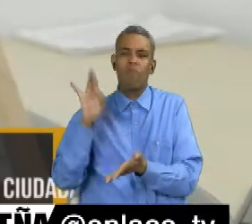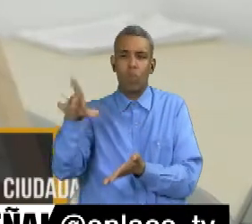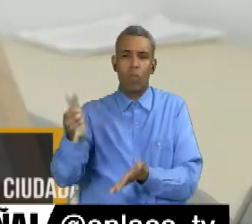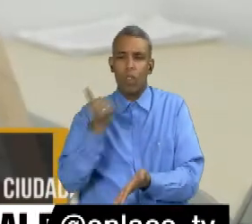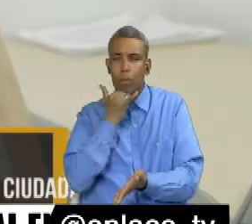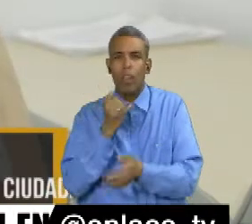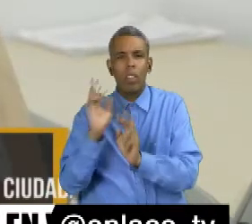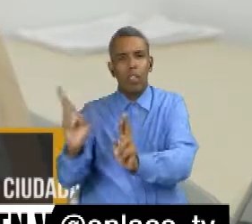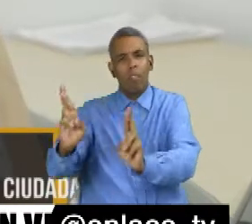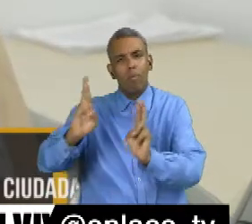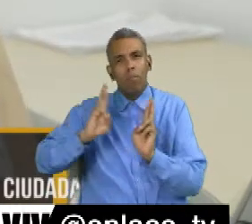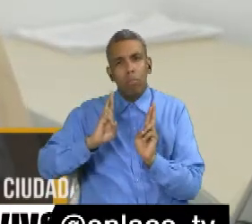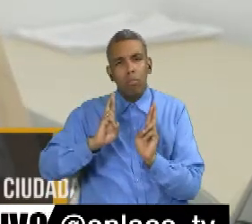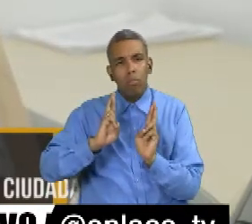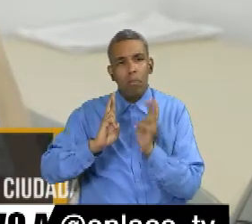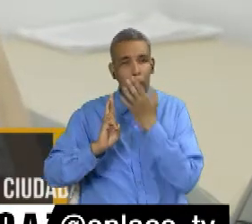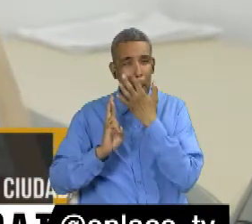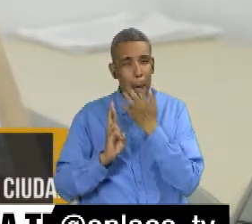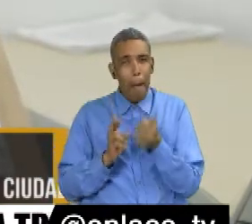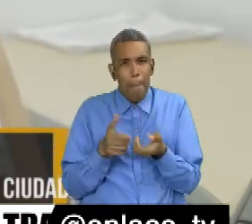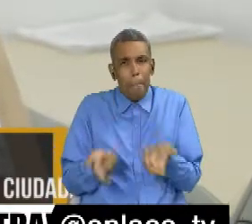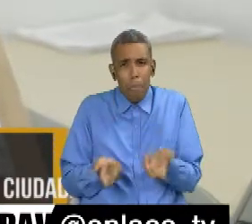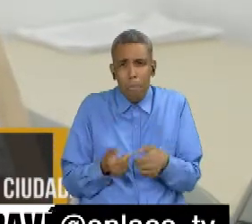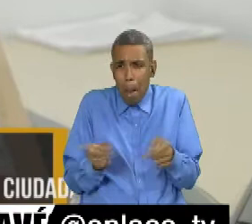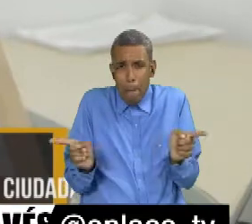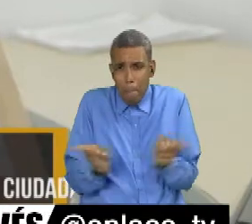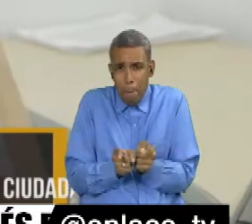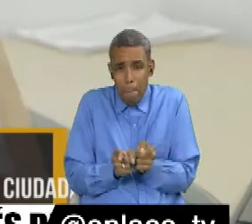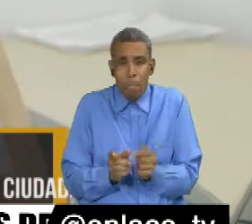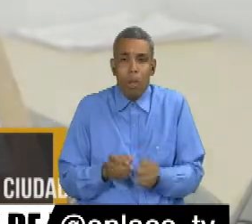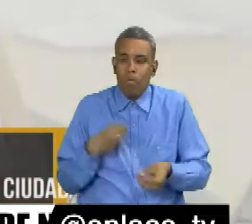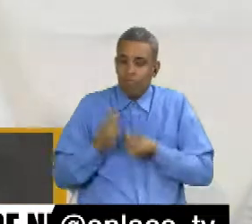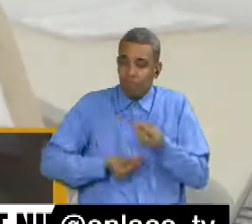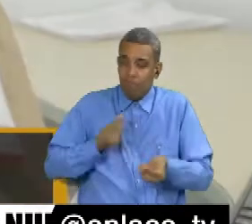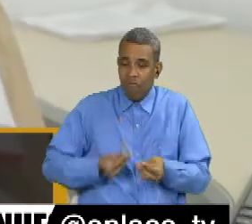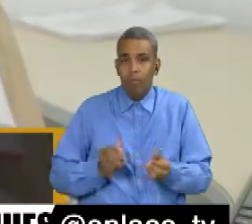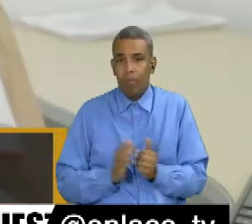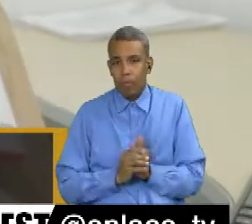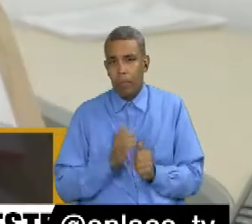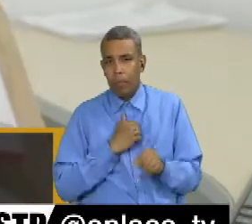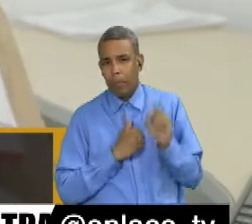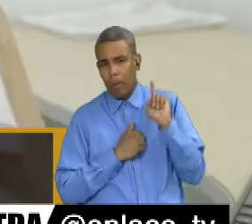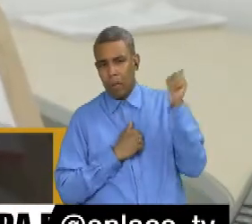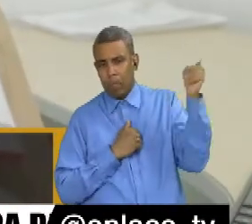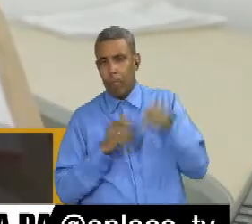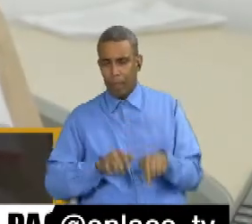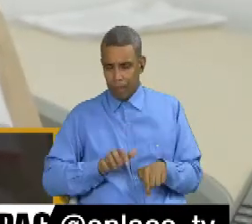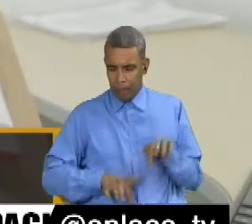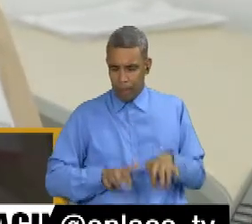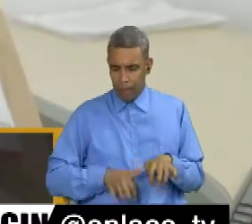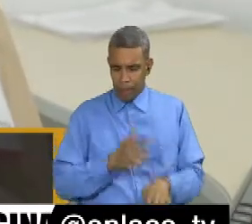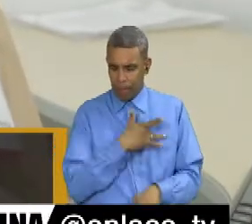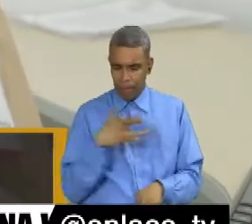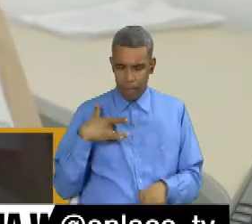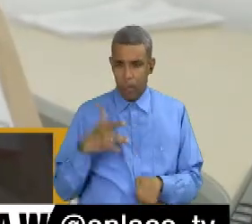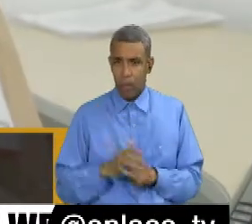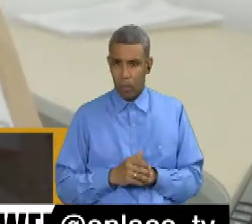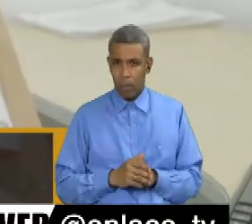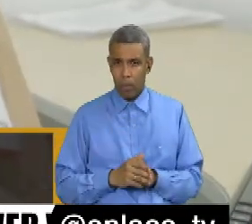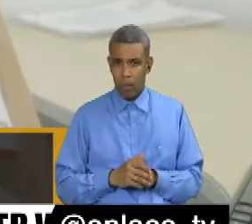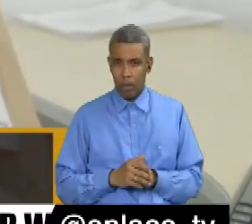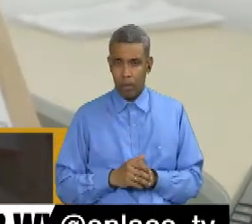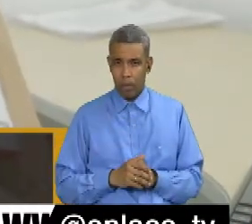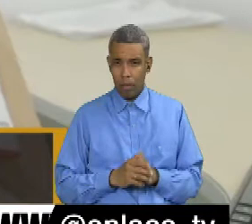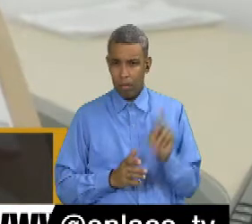puntual. Nos comunicamos con la Secretaría de Salud. La señora manifiesta que nunca le indicaron que